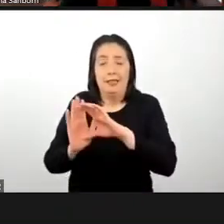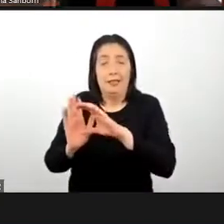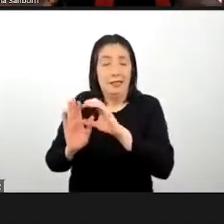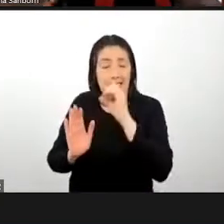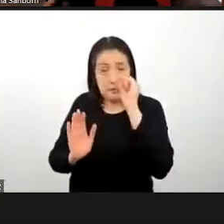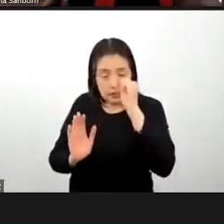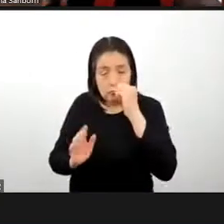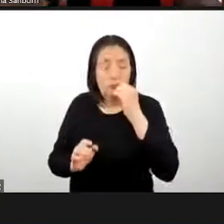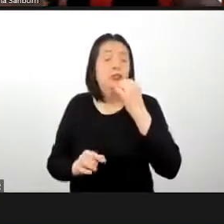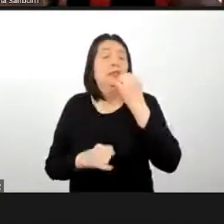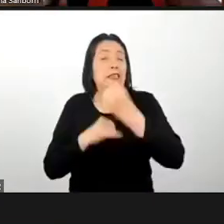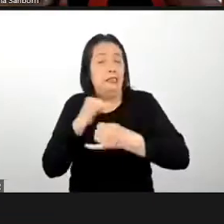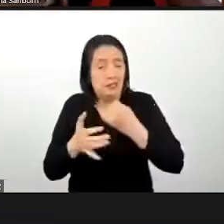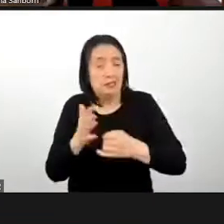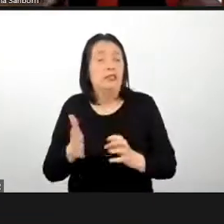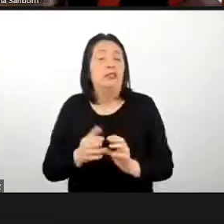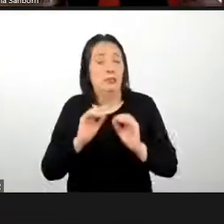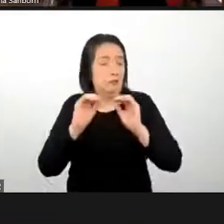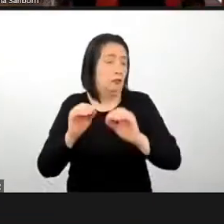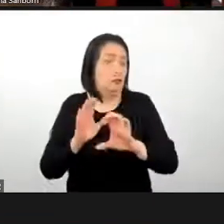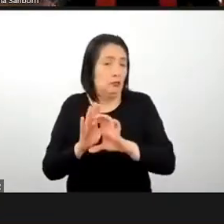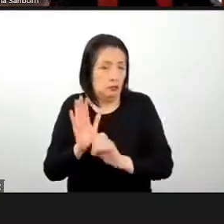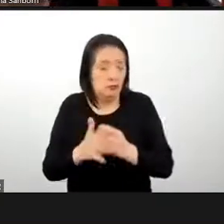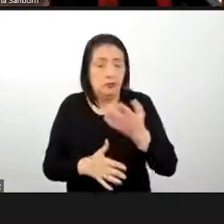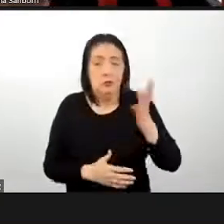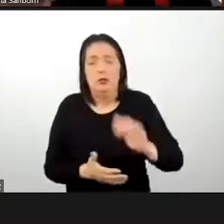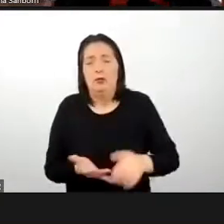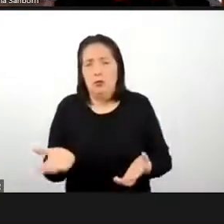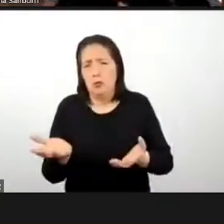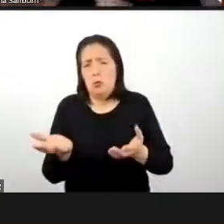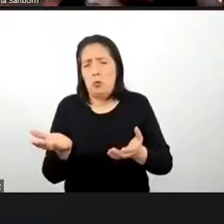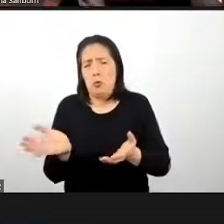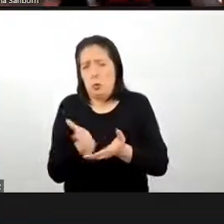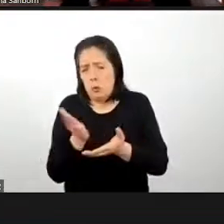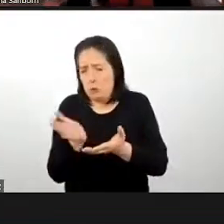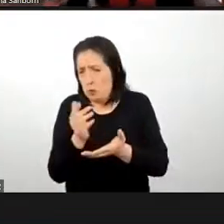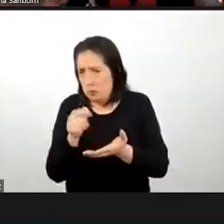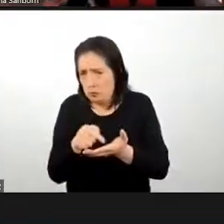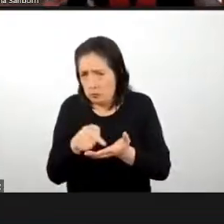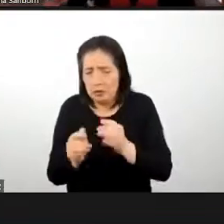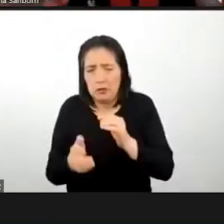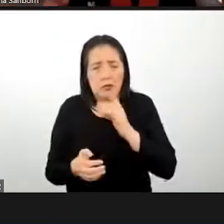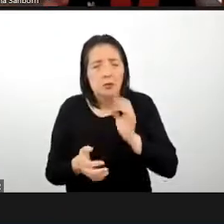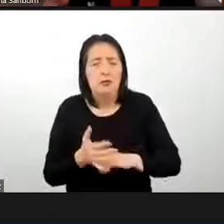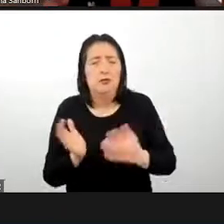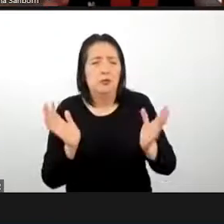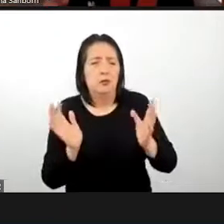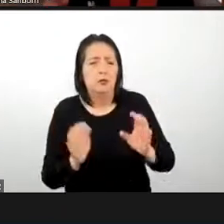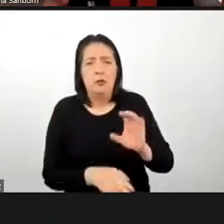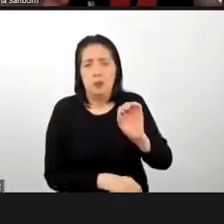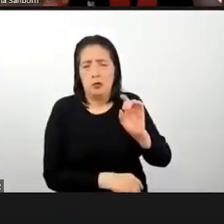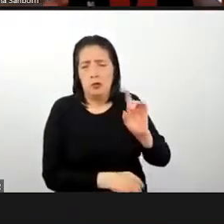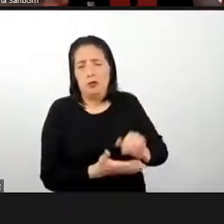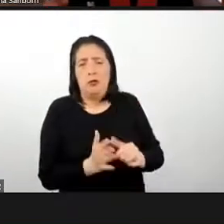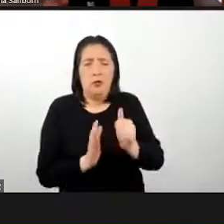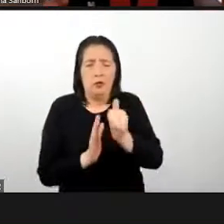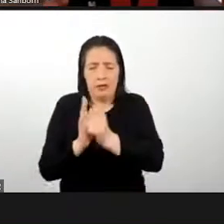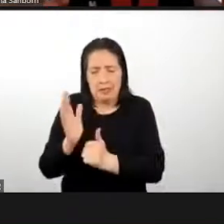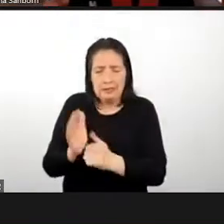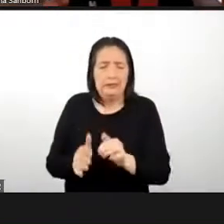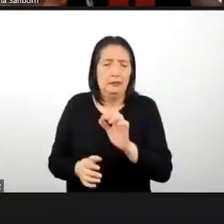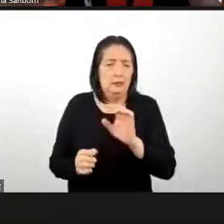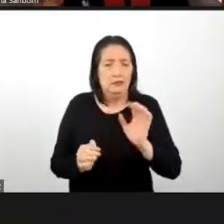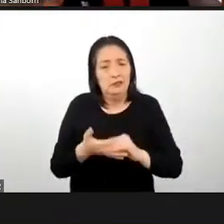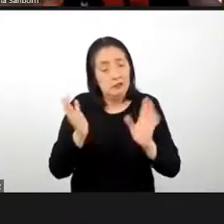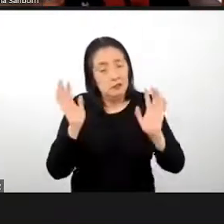internacional. Incluso un documento tan de moda y tan citado, y está bien, como los ODS o la Agenda 2030, pues ahí pasa sobre ascuas